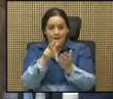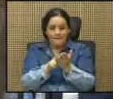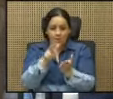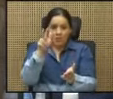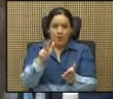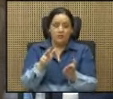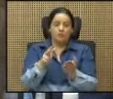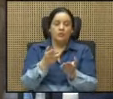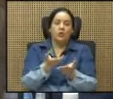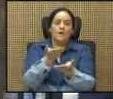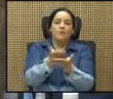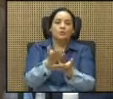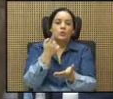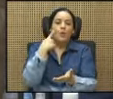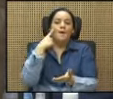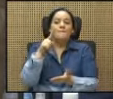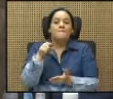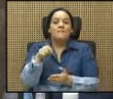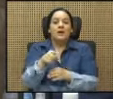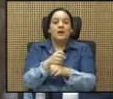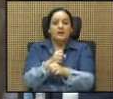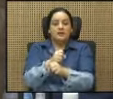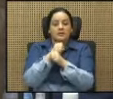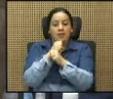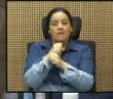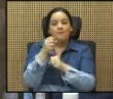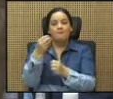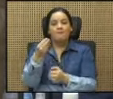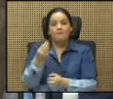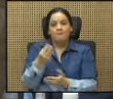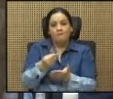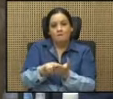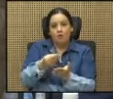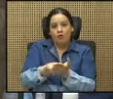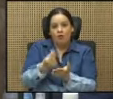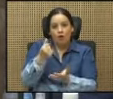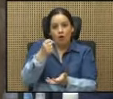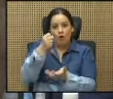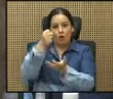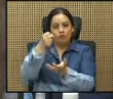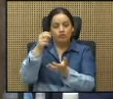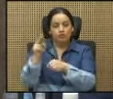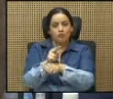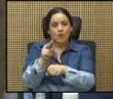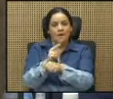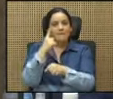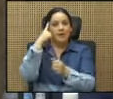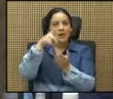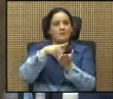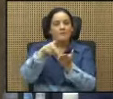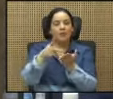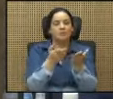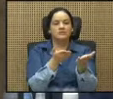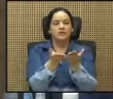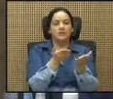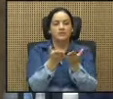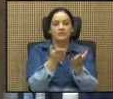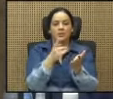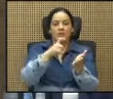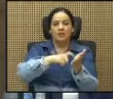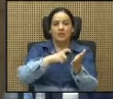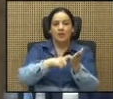para asegurar que los fondos se utilizaran exclusivamente para el pago del servicio de deuda y el restante